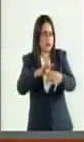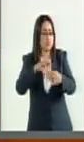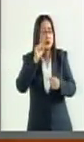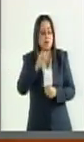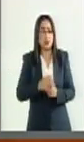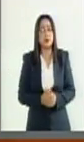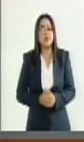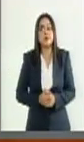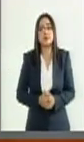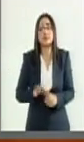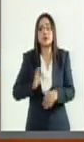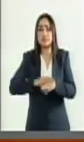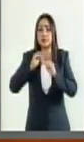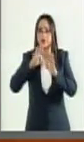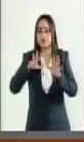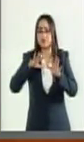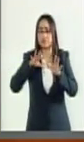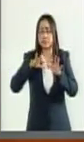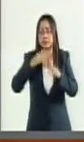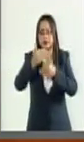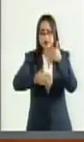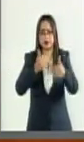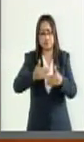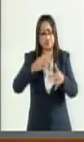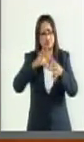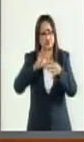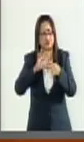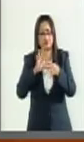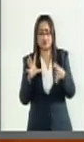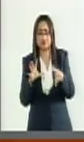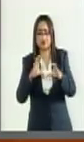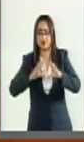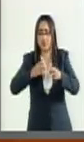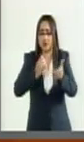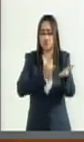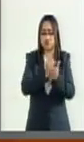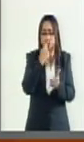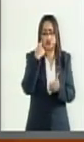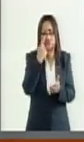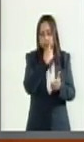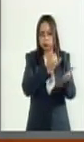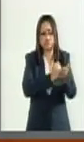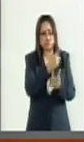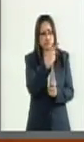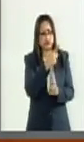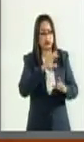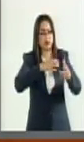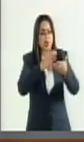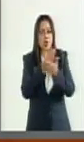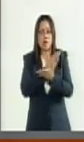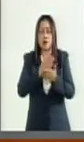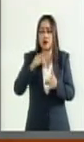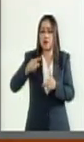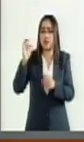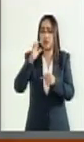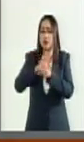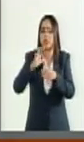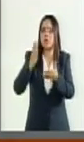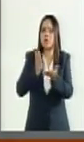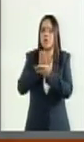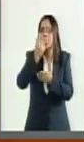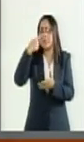claridad a establecer la autonomía para su funcionamiento y la independencia de sus decisiones mediante elementos que garanticen el